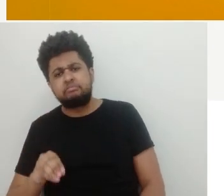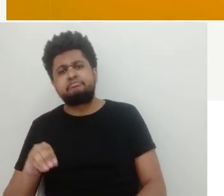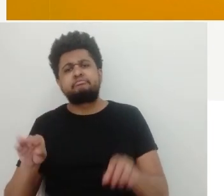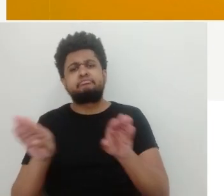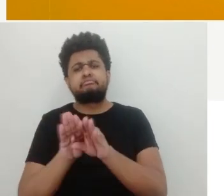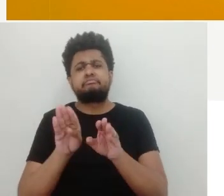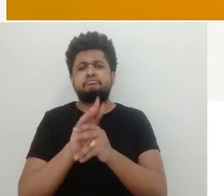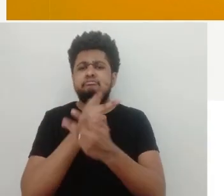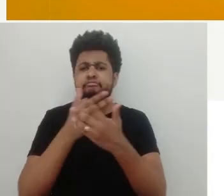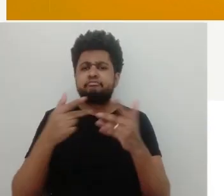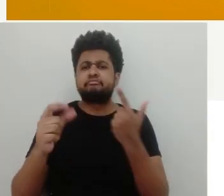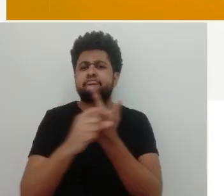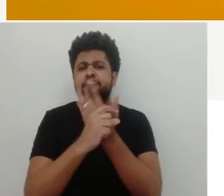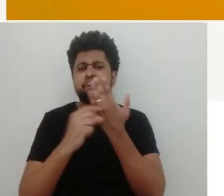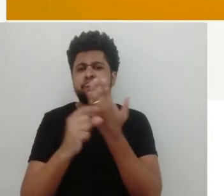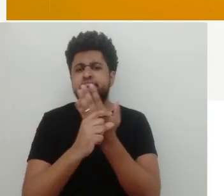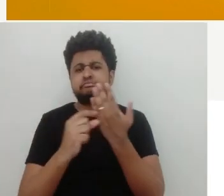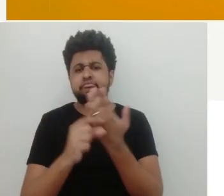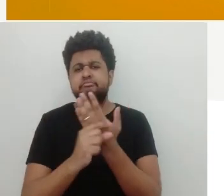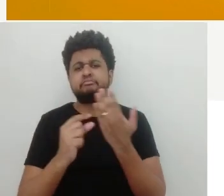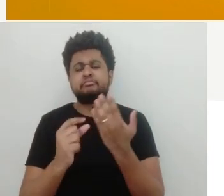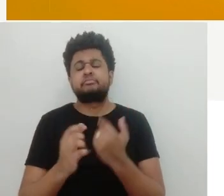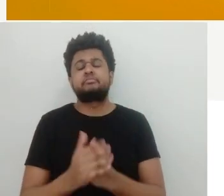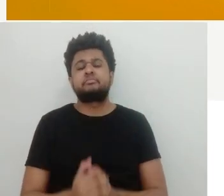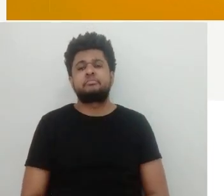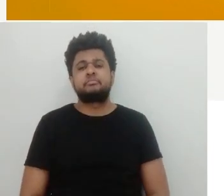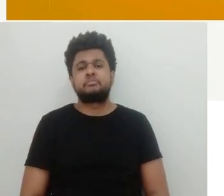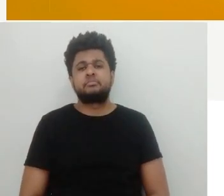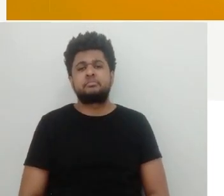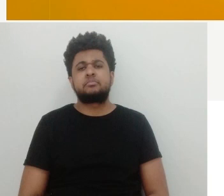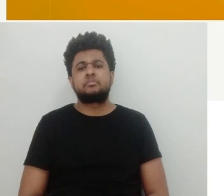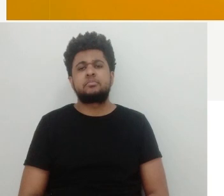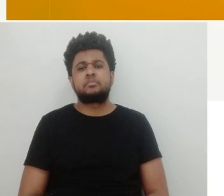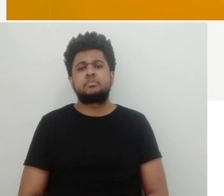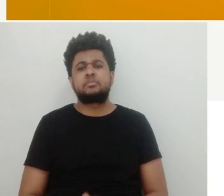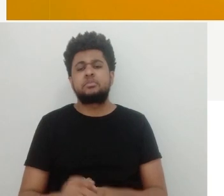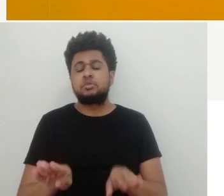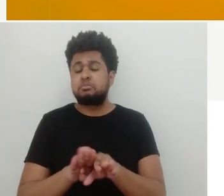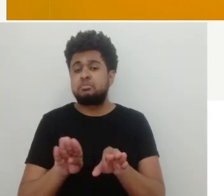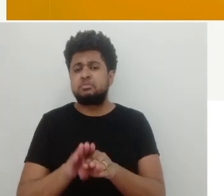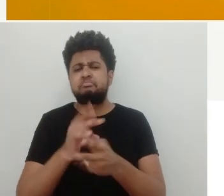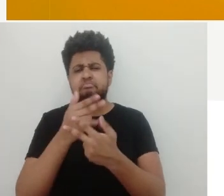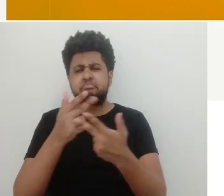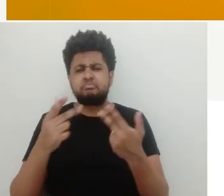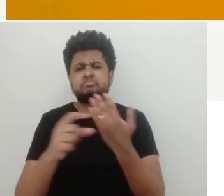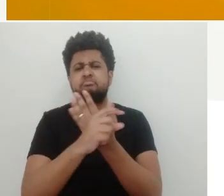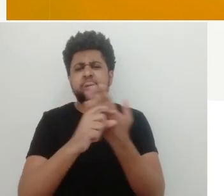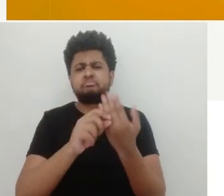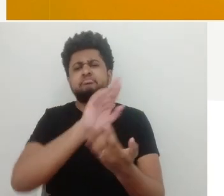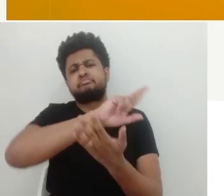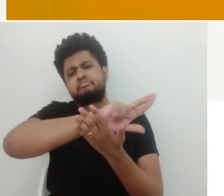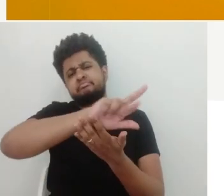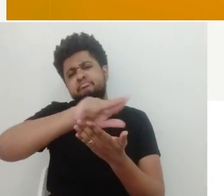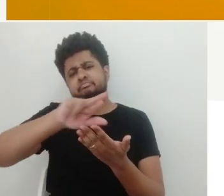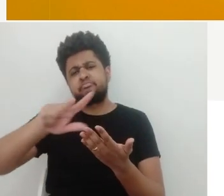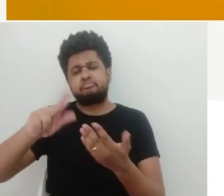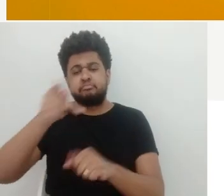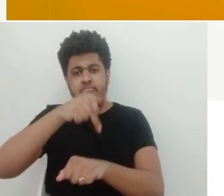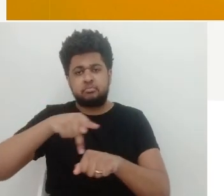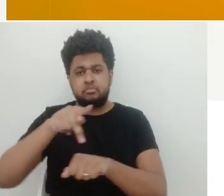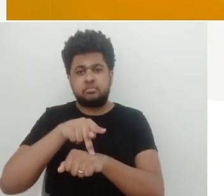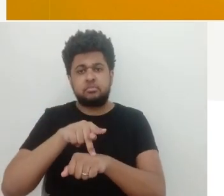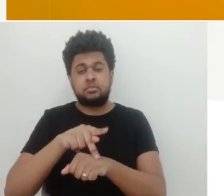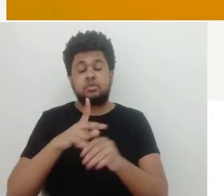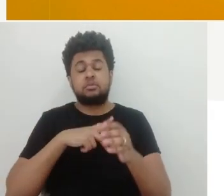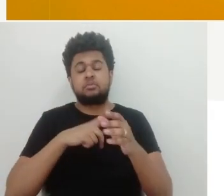Nilita Vientos, entre muchos otros, ¿verdad? Solo para mencionar algunos de los precursores, digamos, de lo que podríamos llamar unos